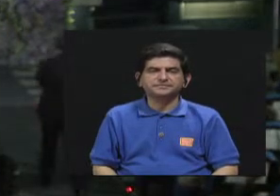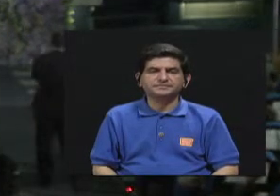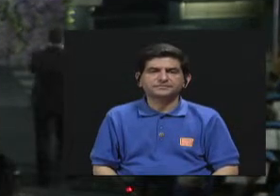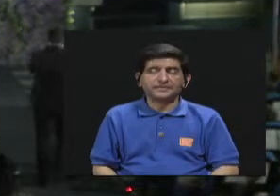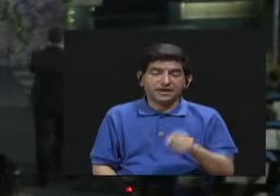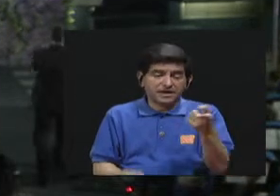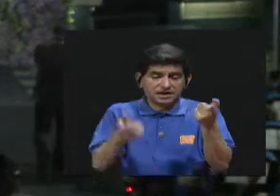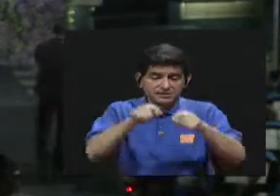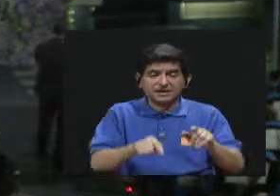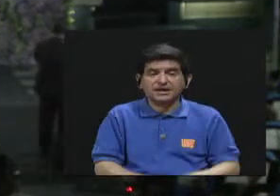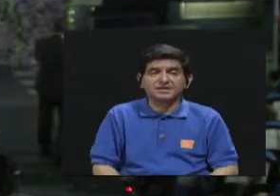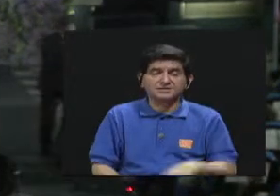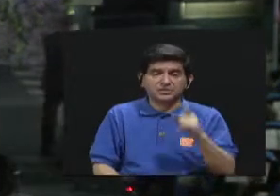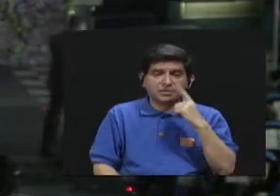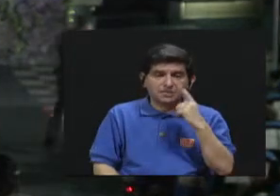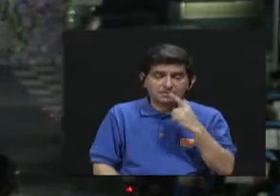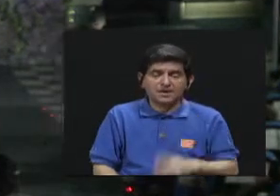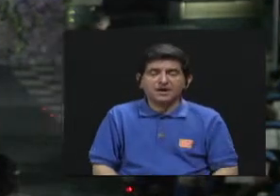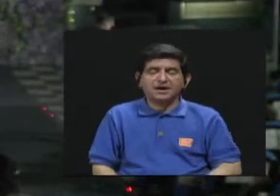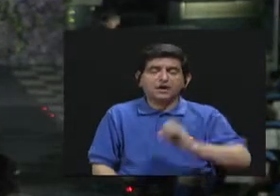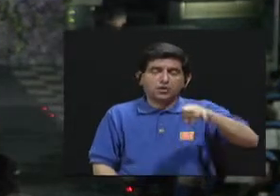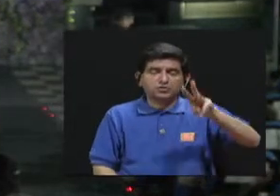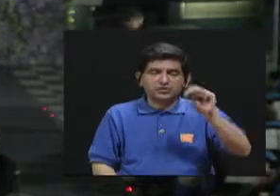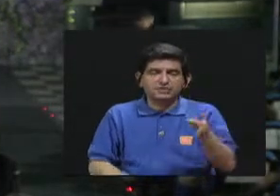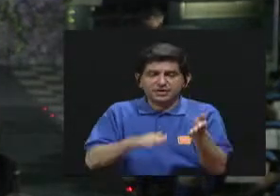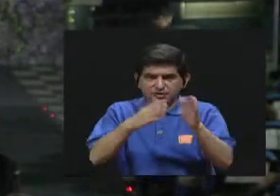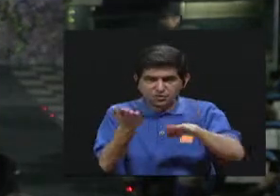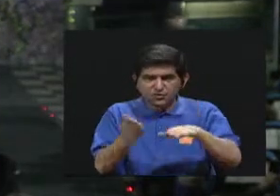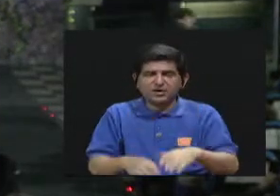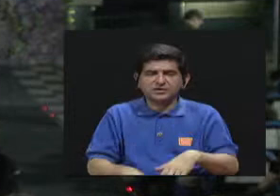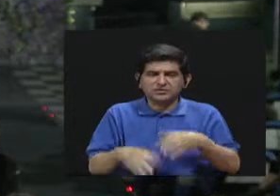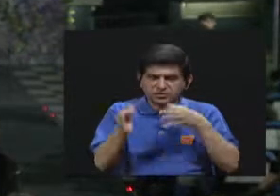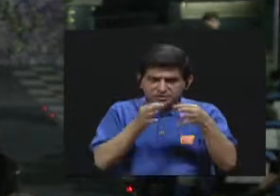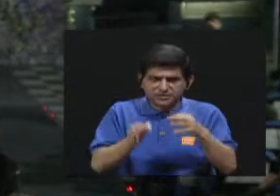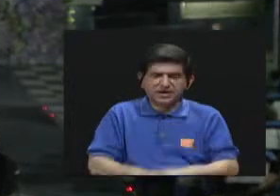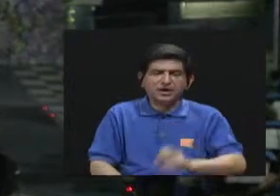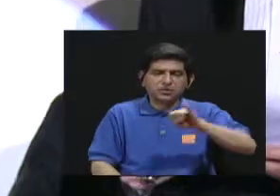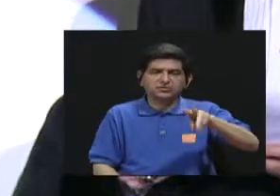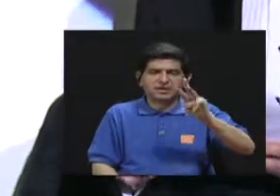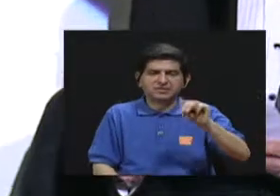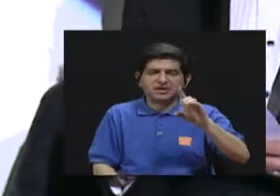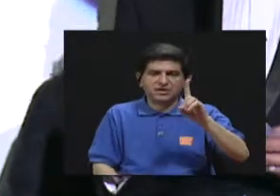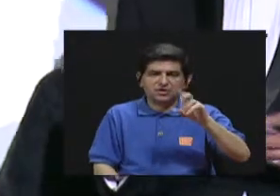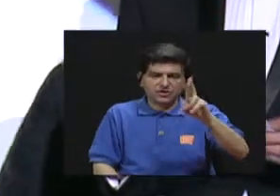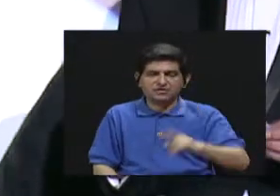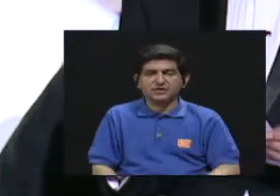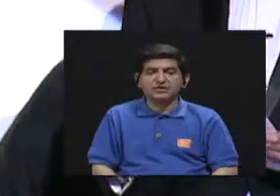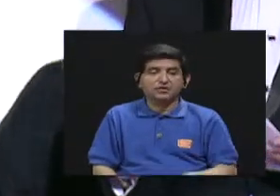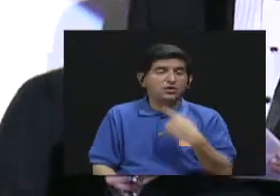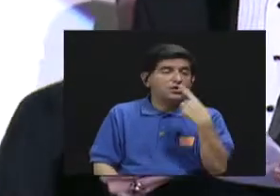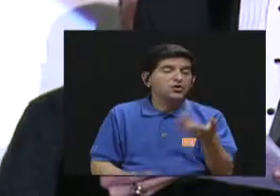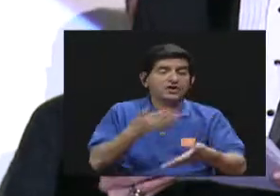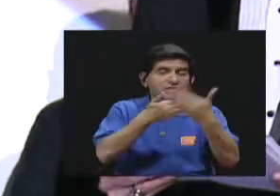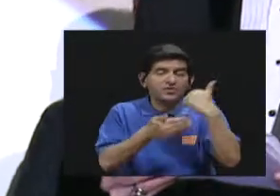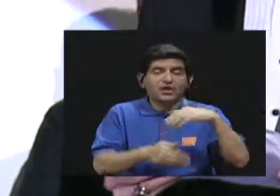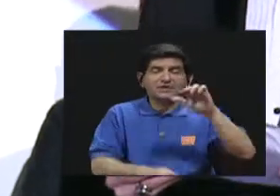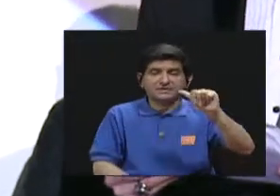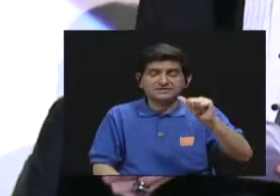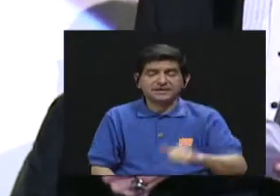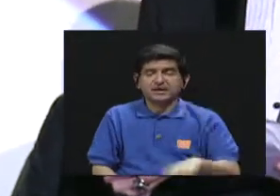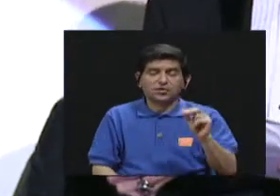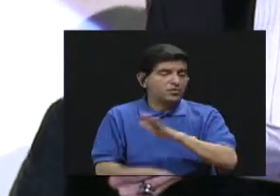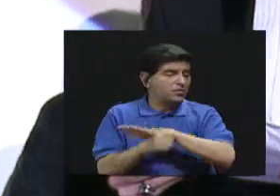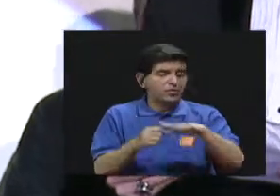José Merino, ya fallecido, José Merino del Río. Relacionada con lo que dijo Alejo, no hay suficiente plata